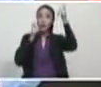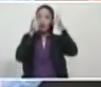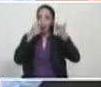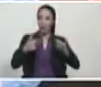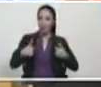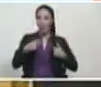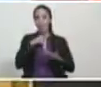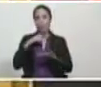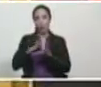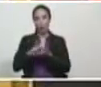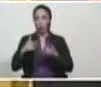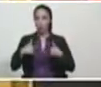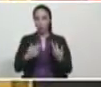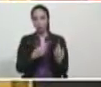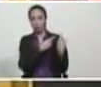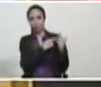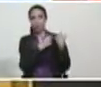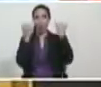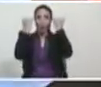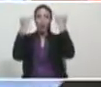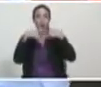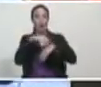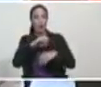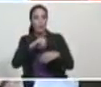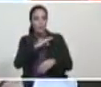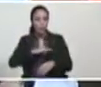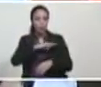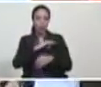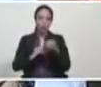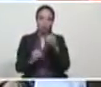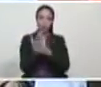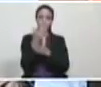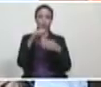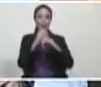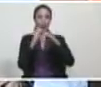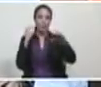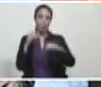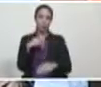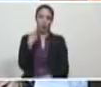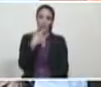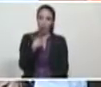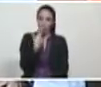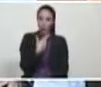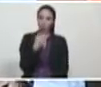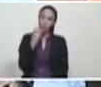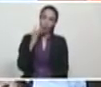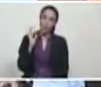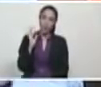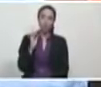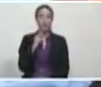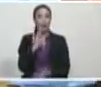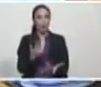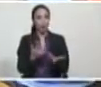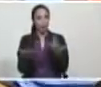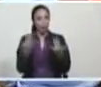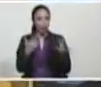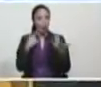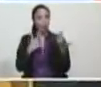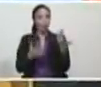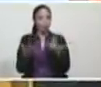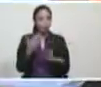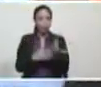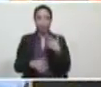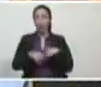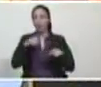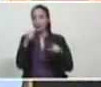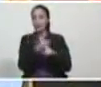frente. Instalamos esa industria Yutong. ¿Ah? Y con esa industria Yutong nos estamos defendiendo, bueno, a